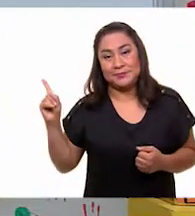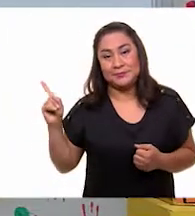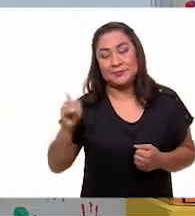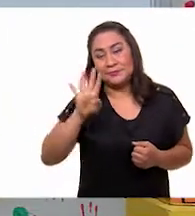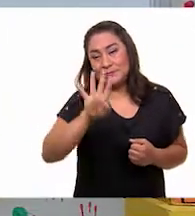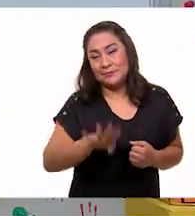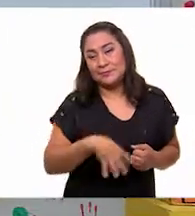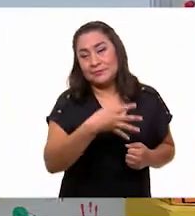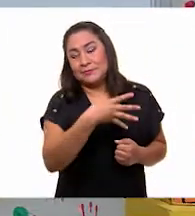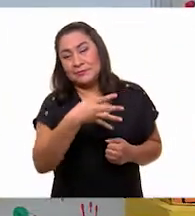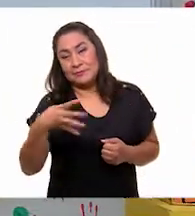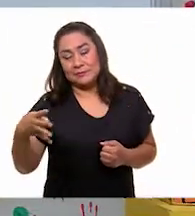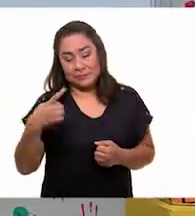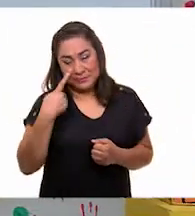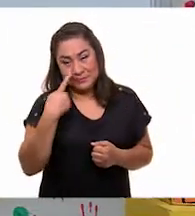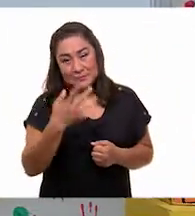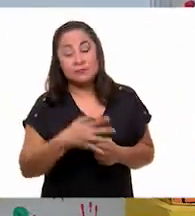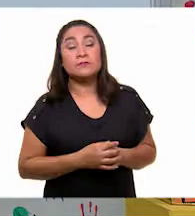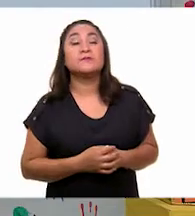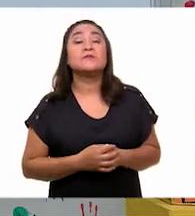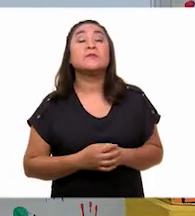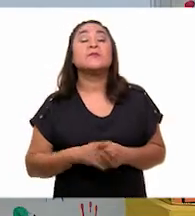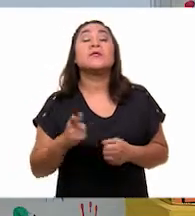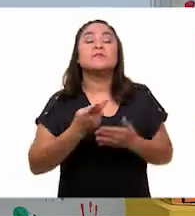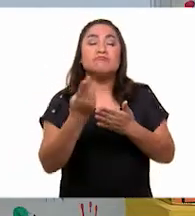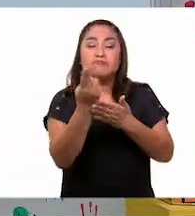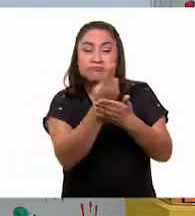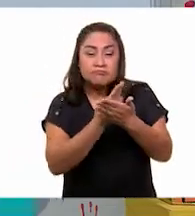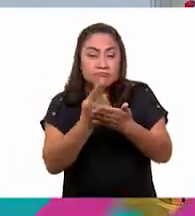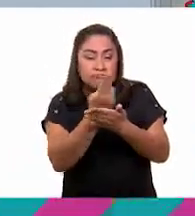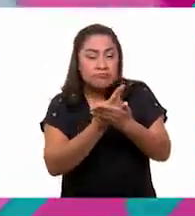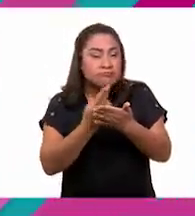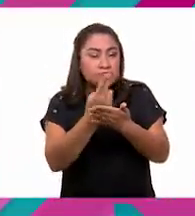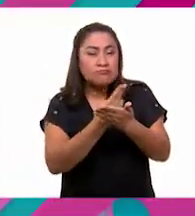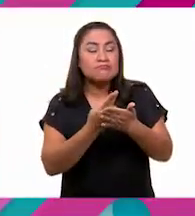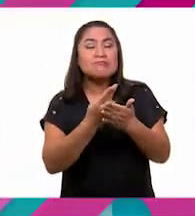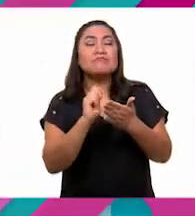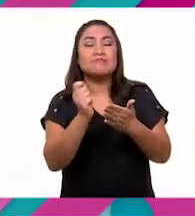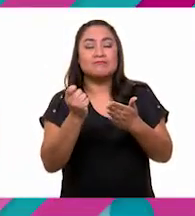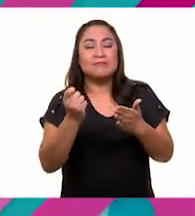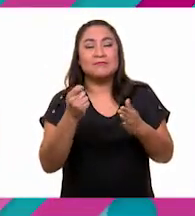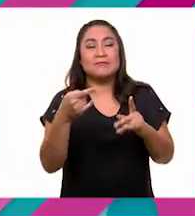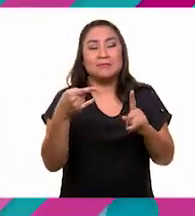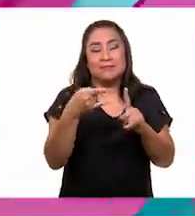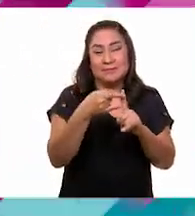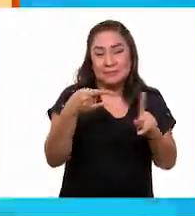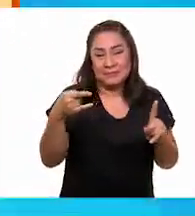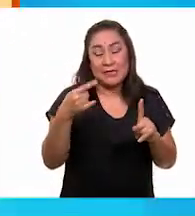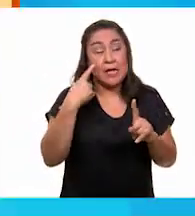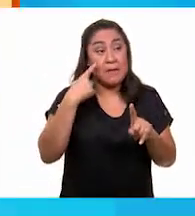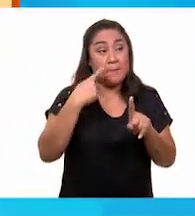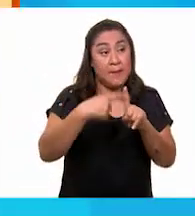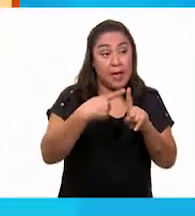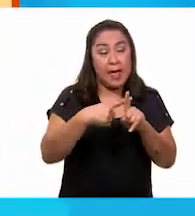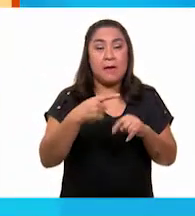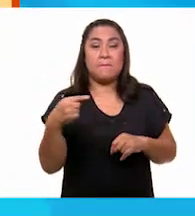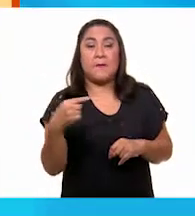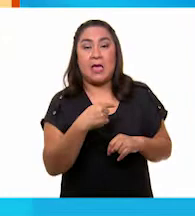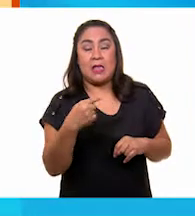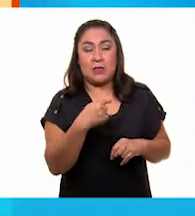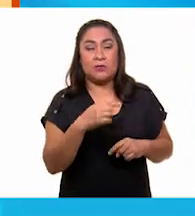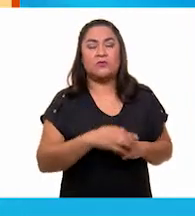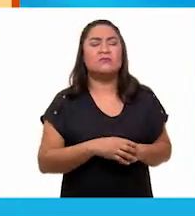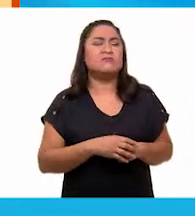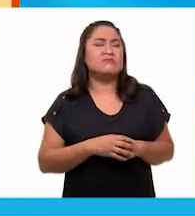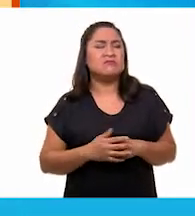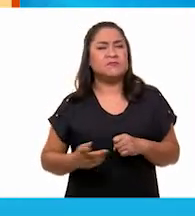vamos a encontrar lo siguiente. Dice, dibuja los recipientes de acuerdo a su capacidad. Tenemos un más, un signo de más y un signo de menos. ¿Qué